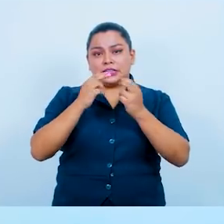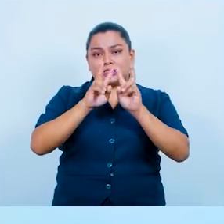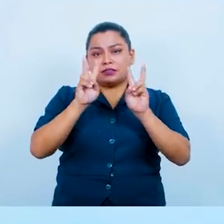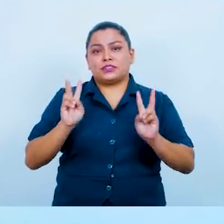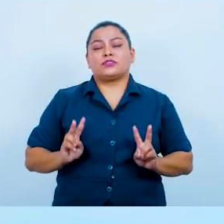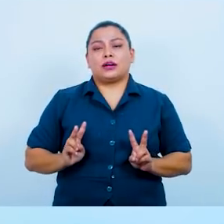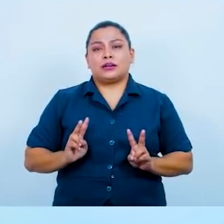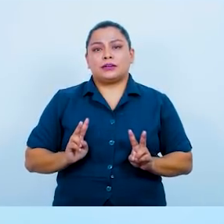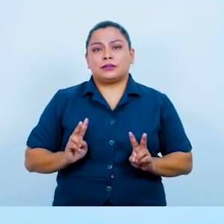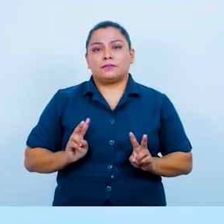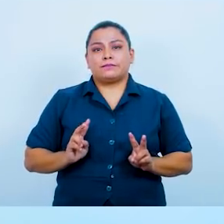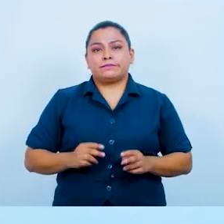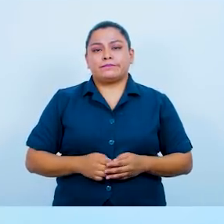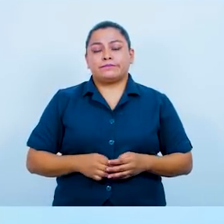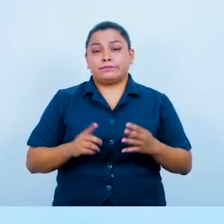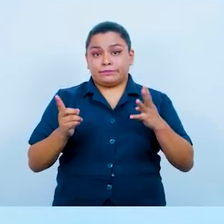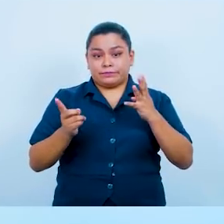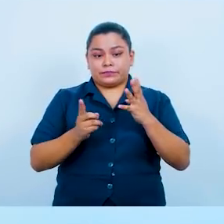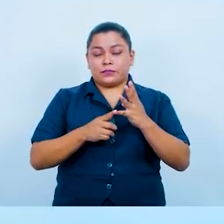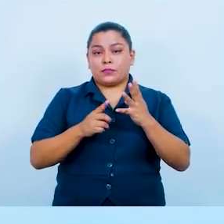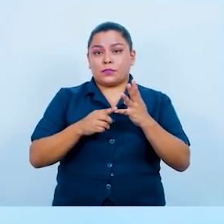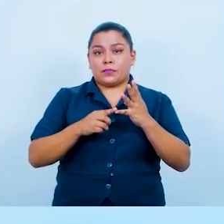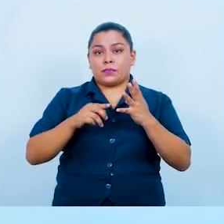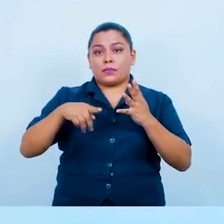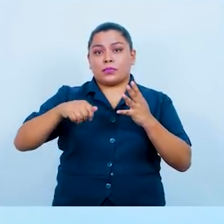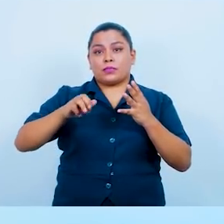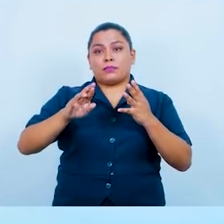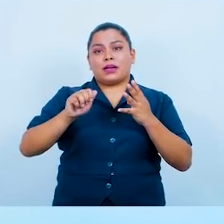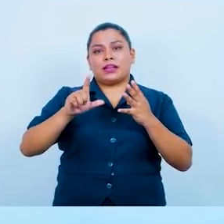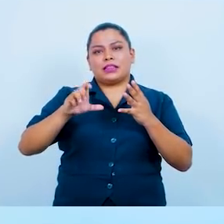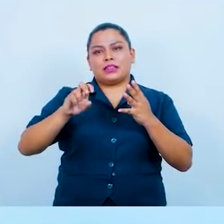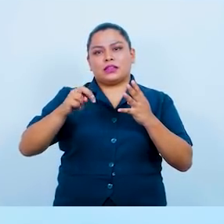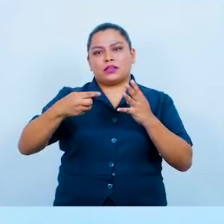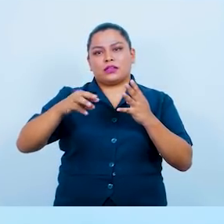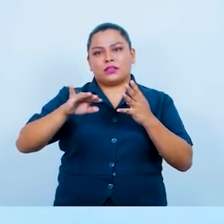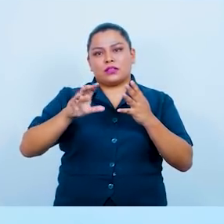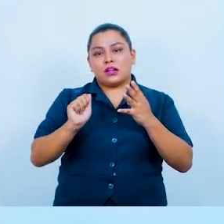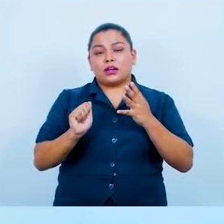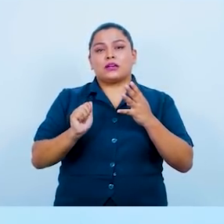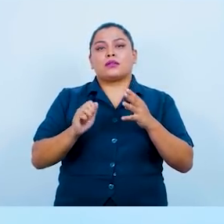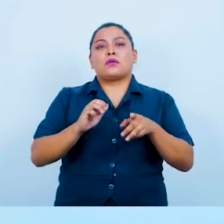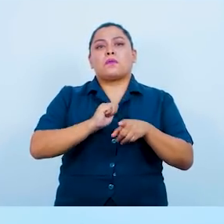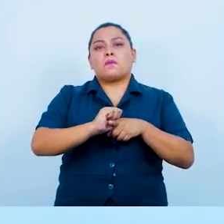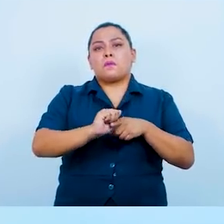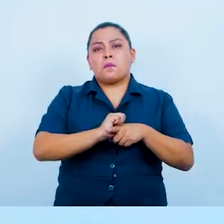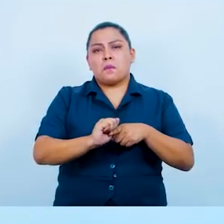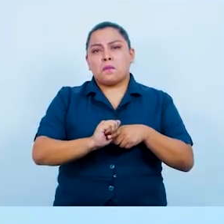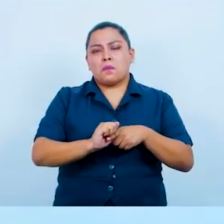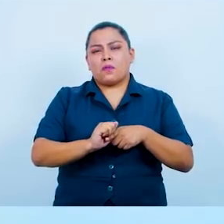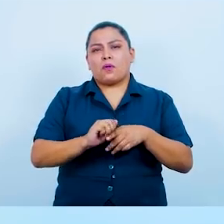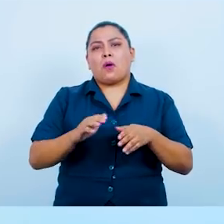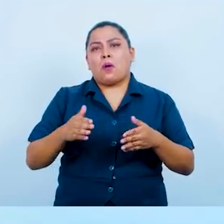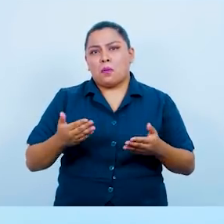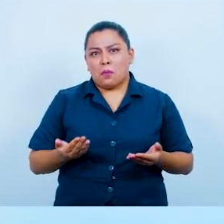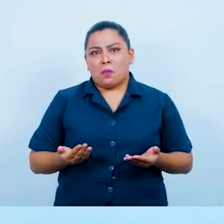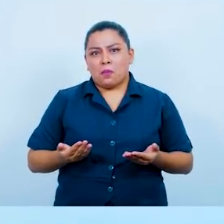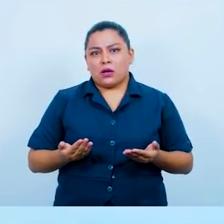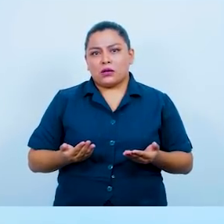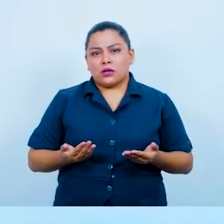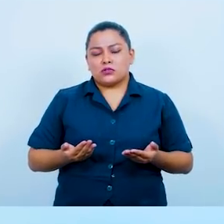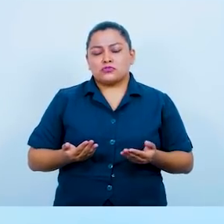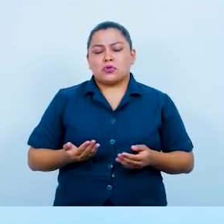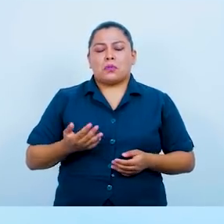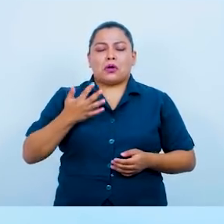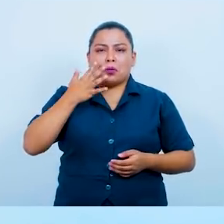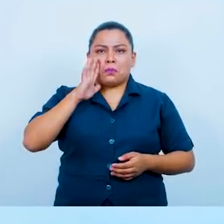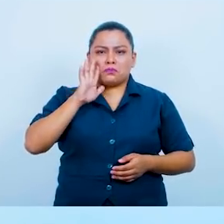virtual. Y finalmente, el paralenguaje lo practicamos al hacer uso de fondos